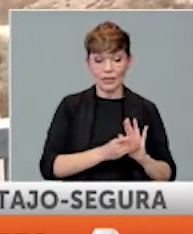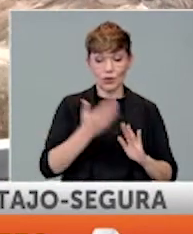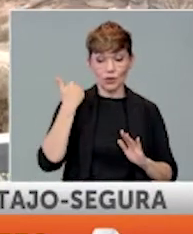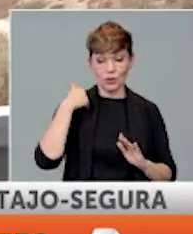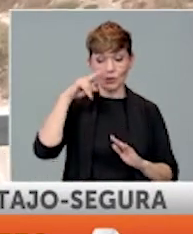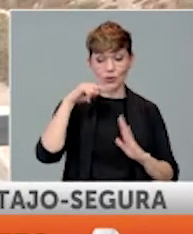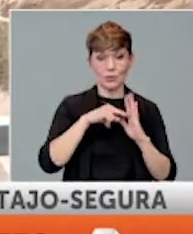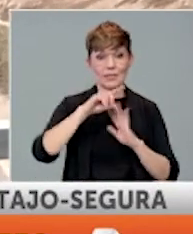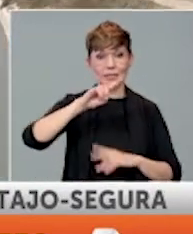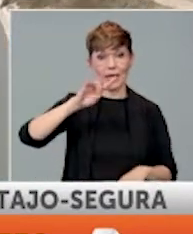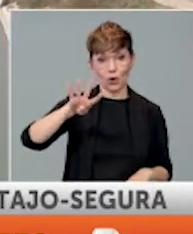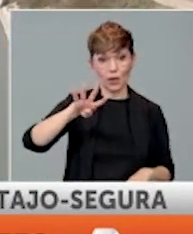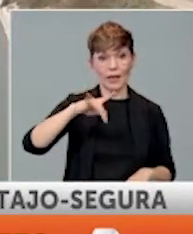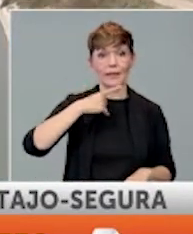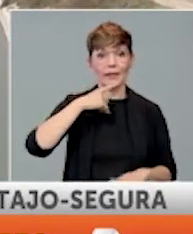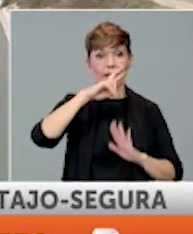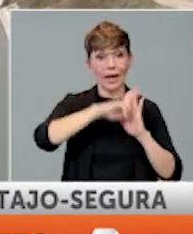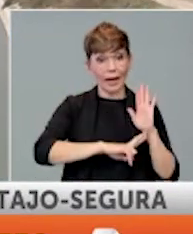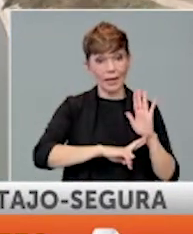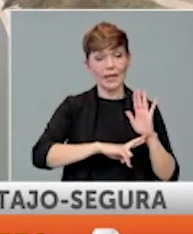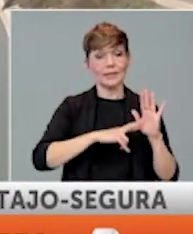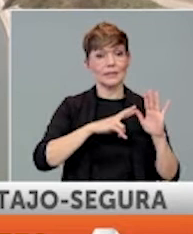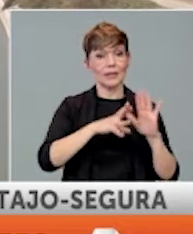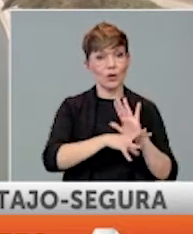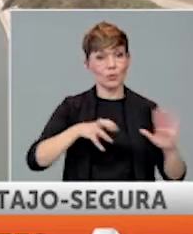dice que se podrán revisar las reglas de explotación